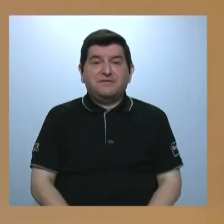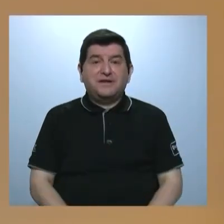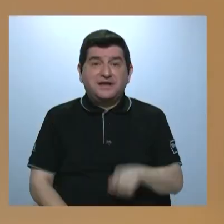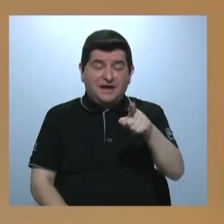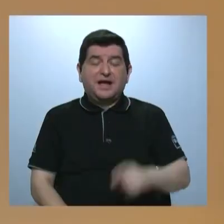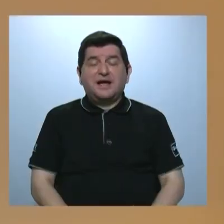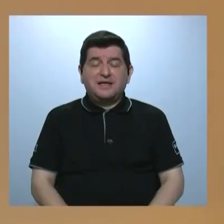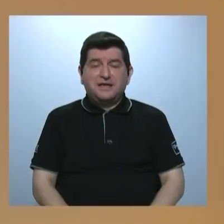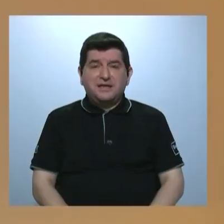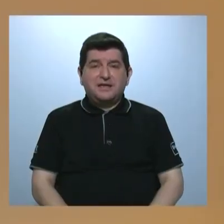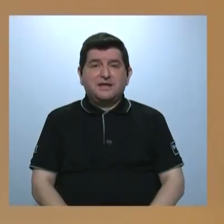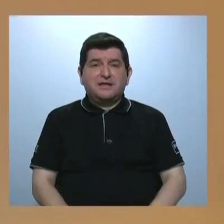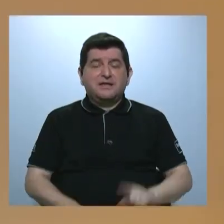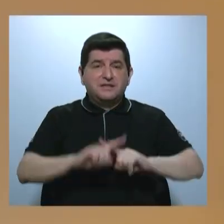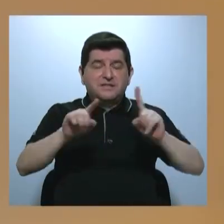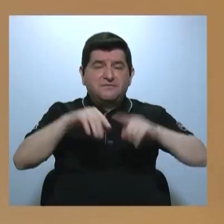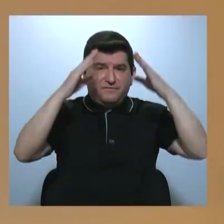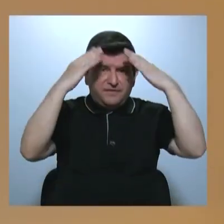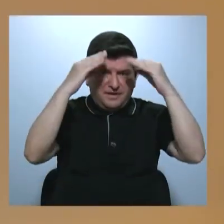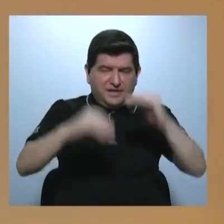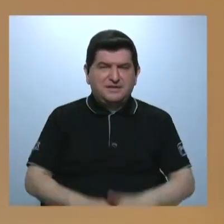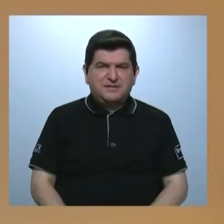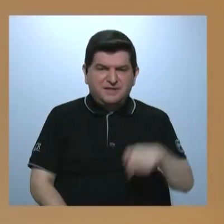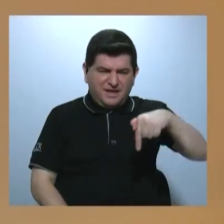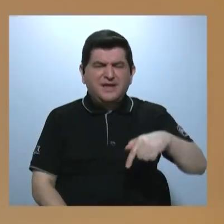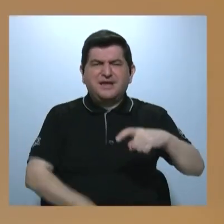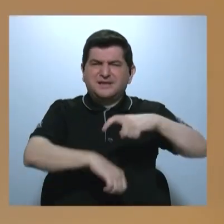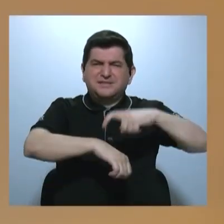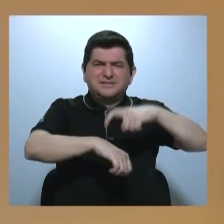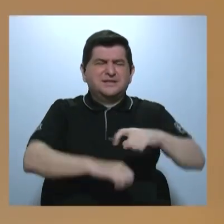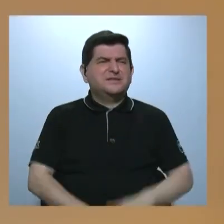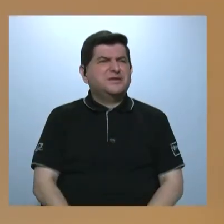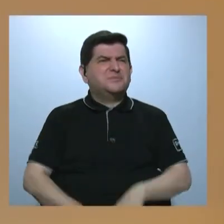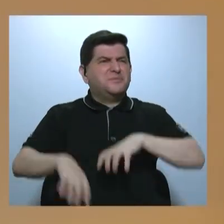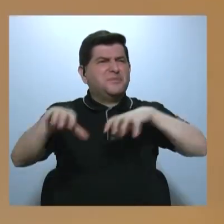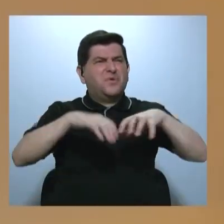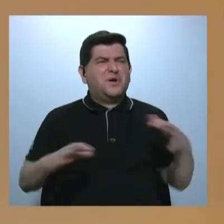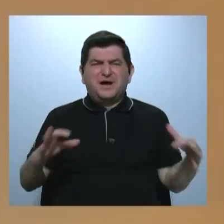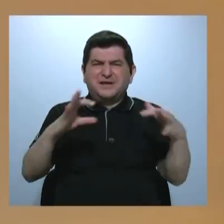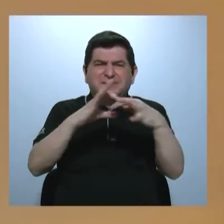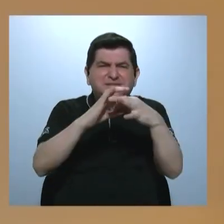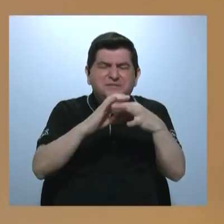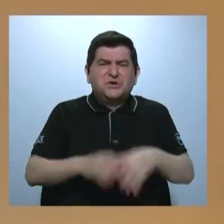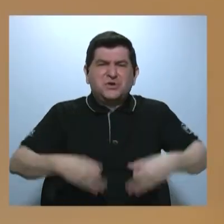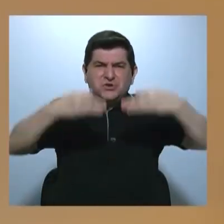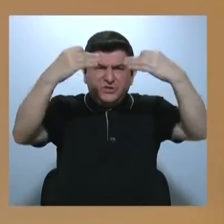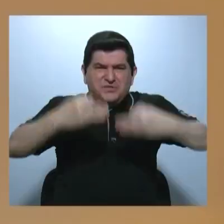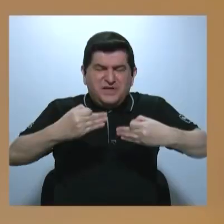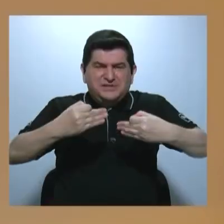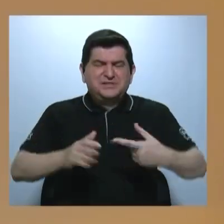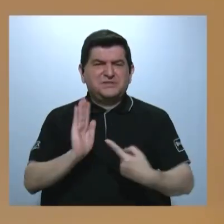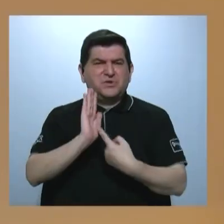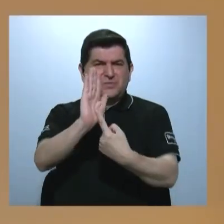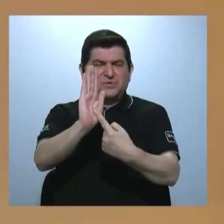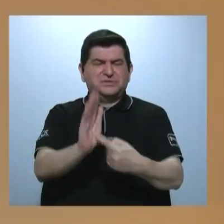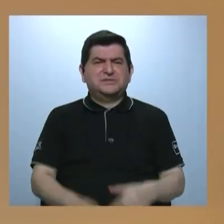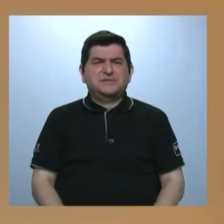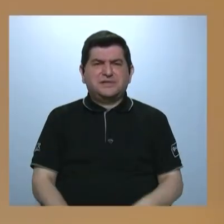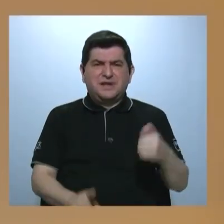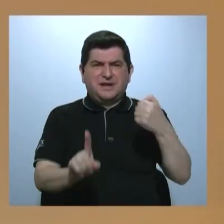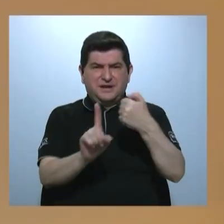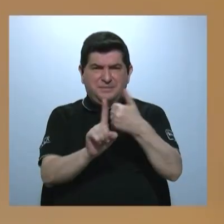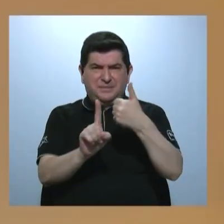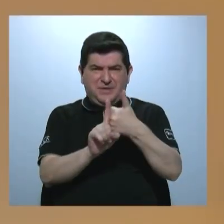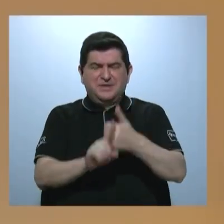esta administración actuaron de una forma muy unánime en las decisiones que presentaba la propia Ministra de